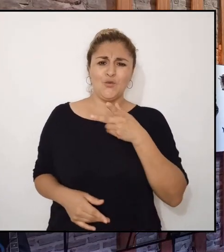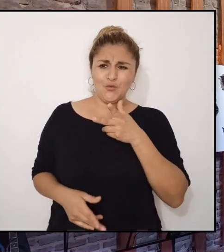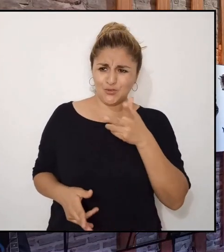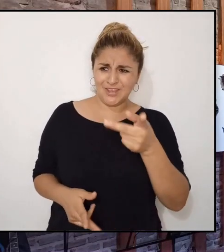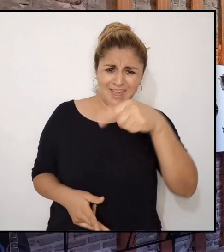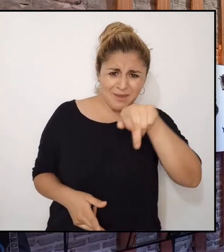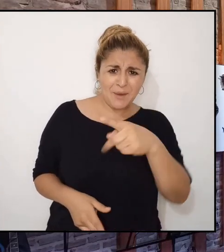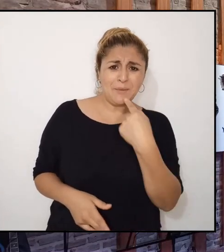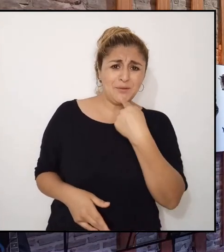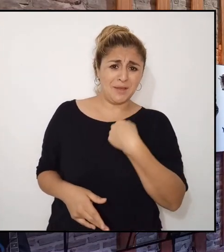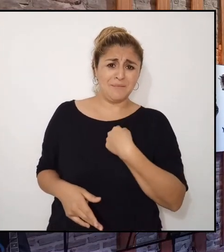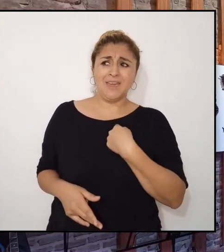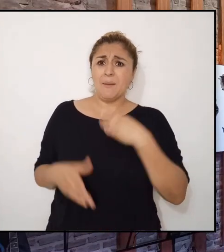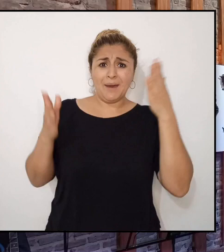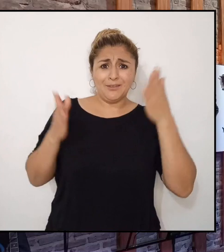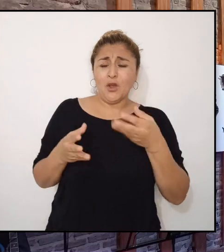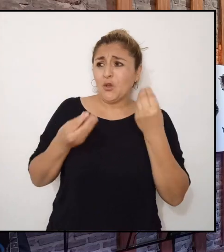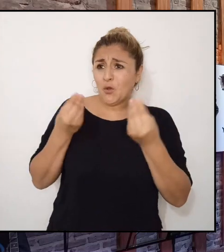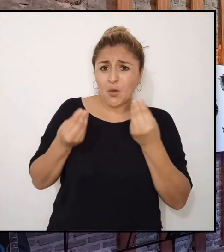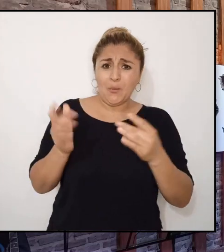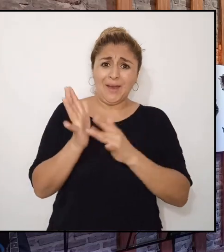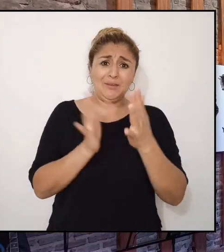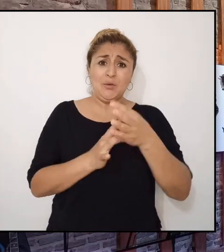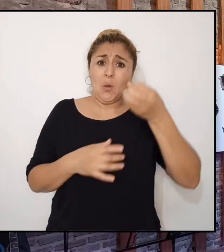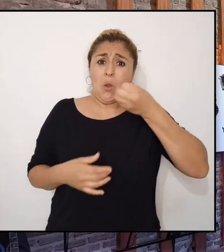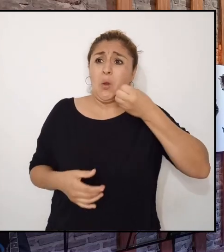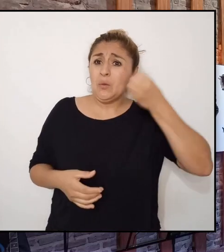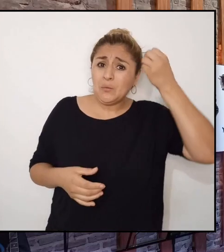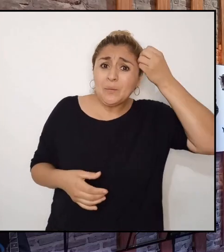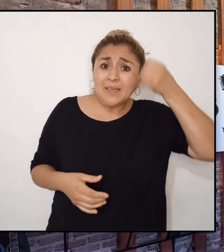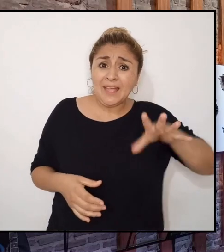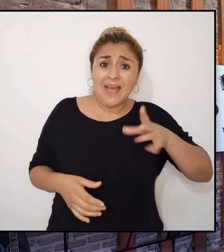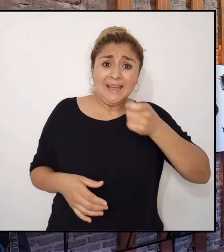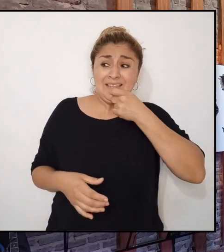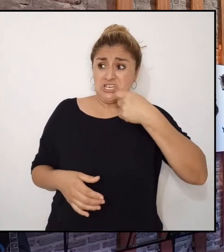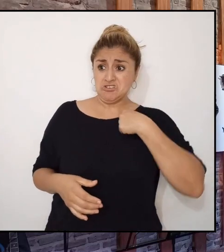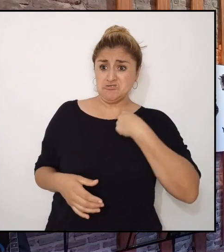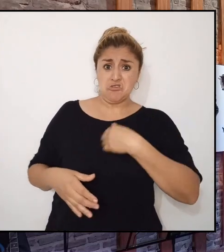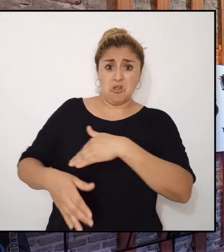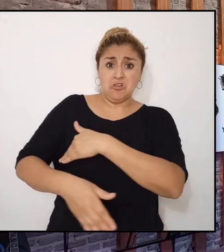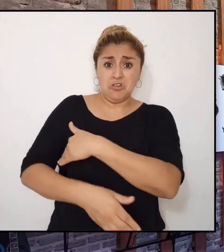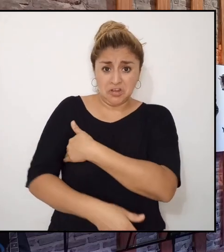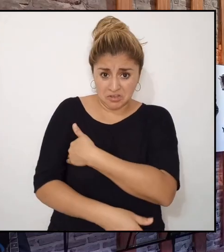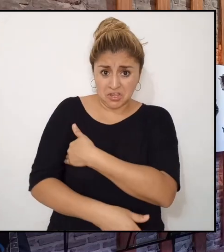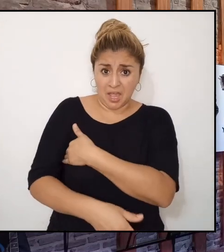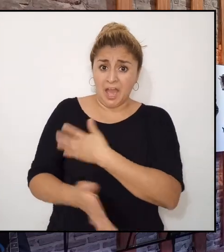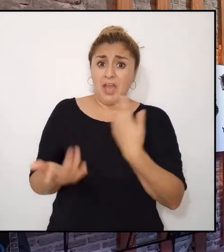Jesús? Si yo soy creyente. Bueno, algunos dirían de cuna encima, no.